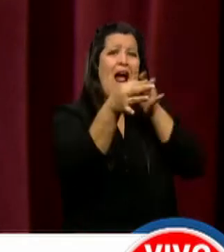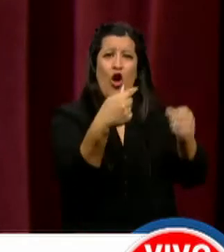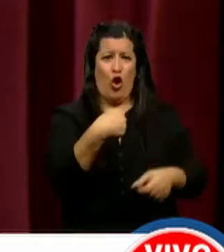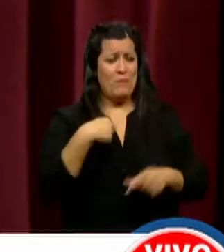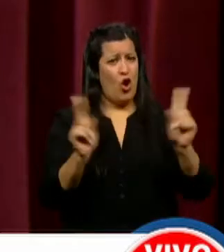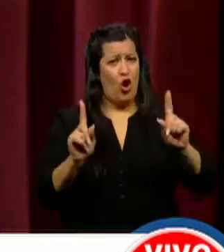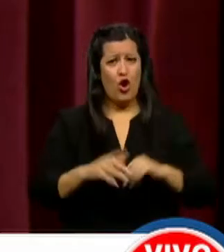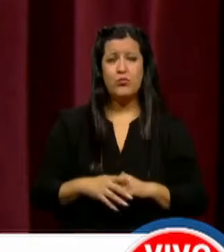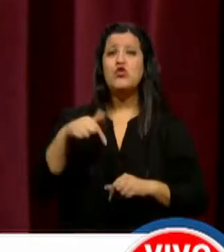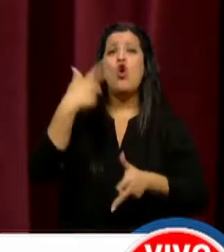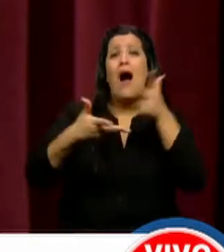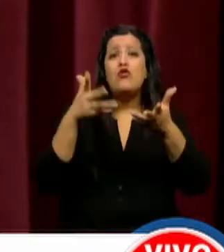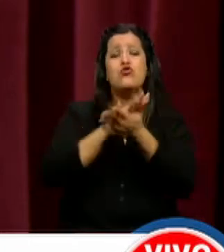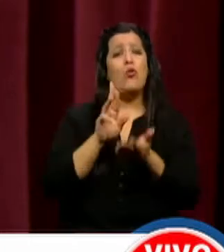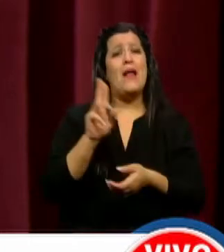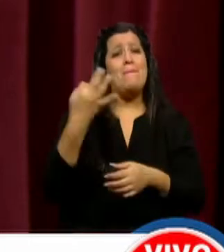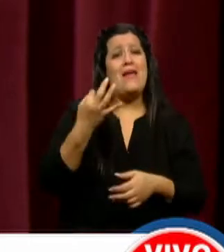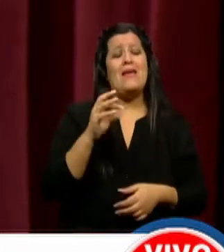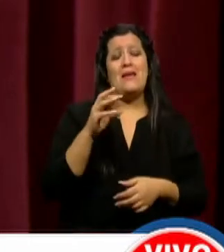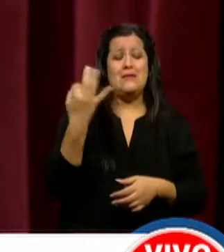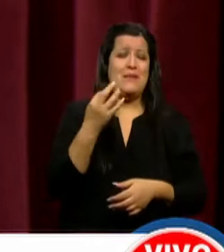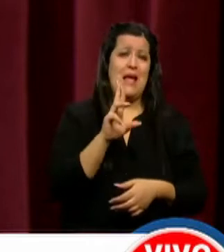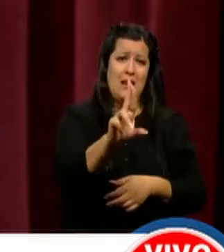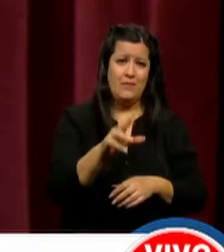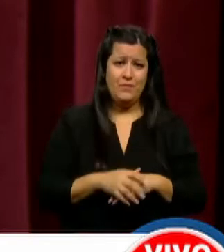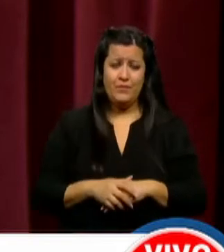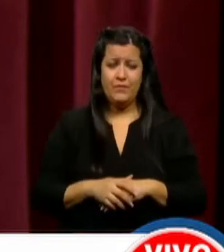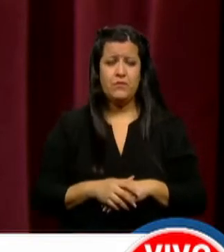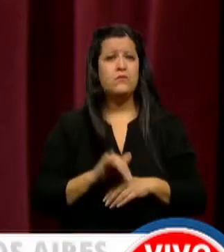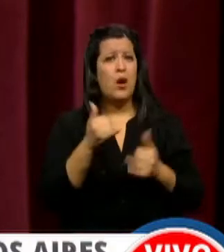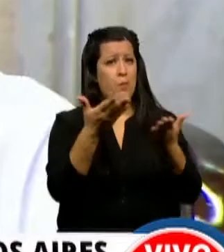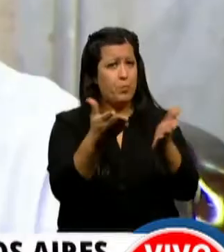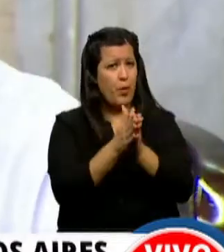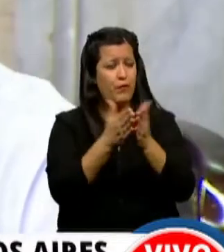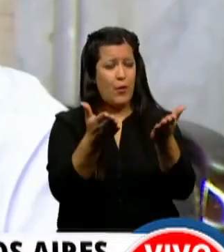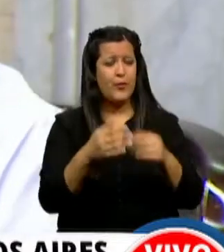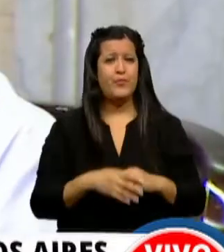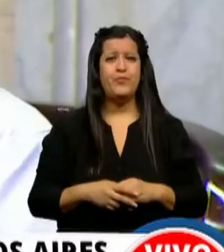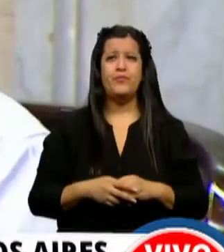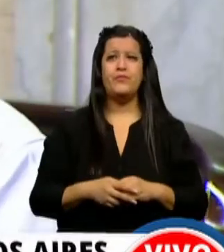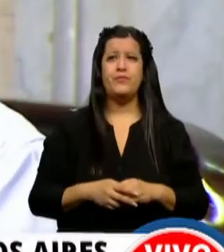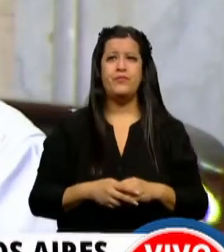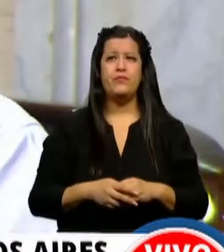dialogue conmigo. Voy a hablar por la cuestión de privilegio. Refiérase a la cuestión de privilegio, por favor.